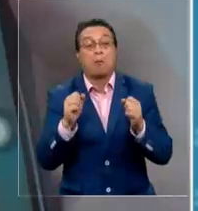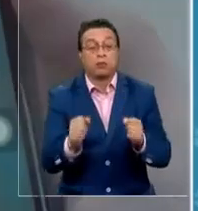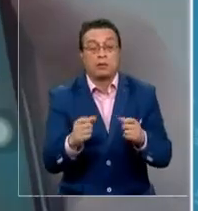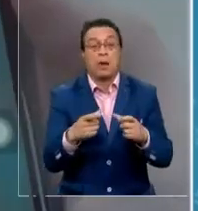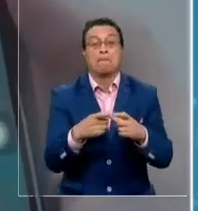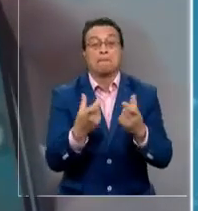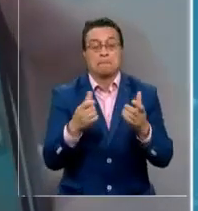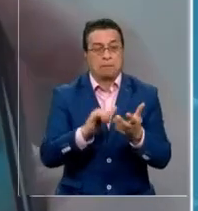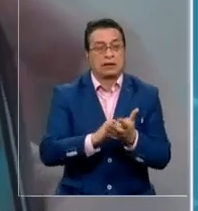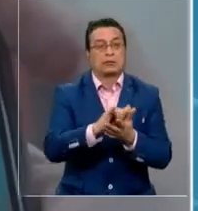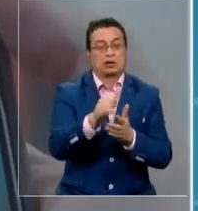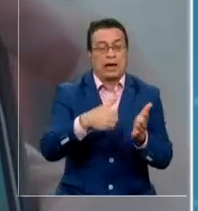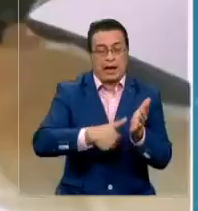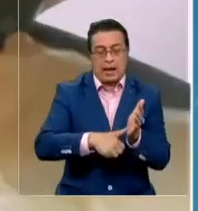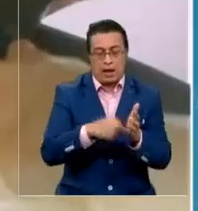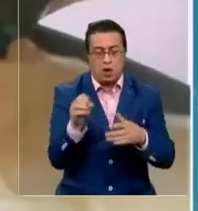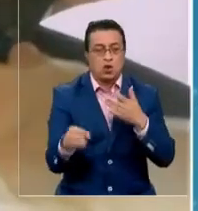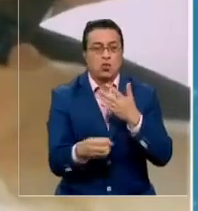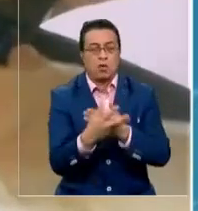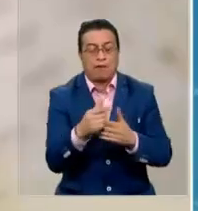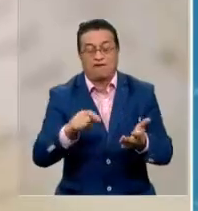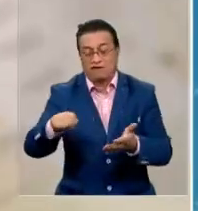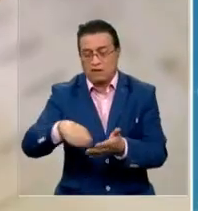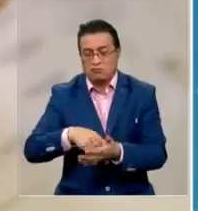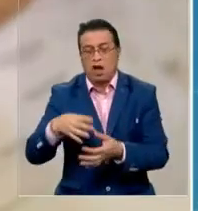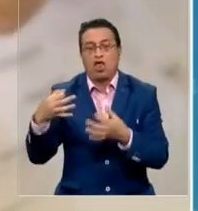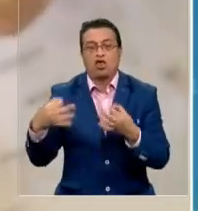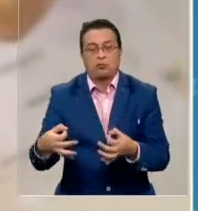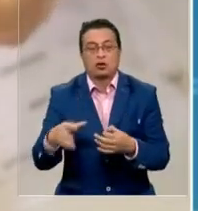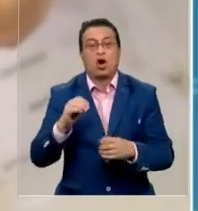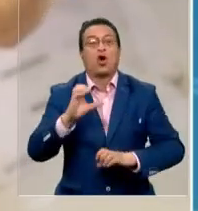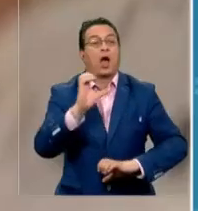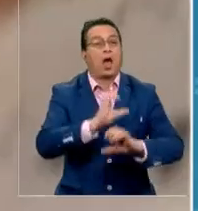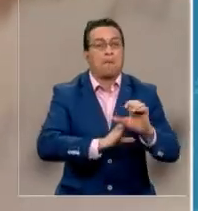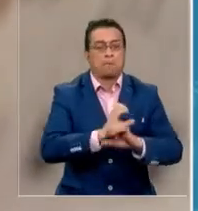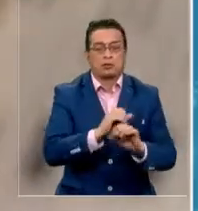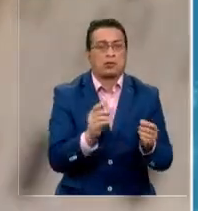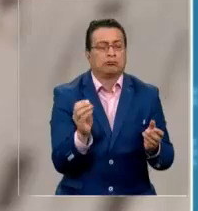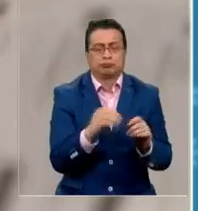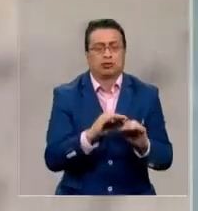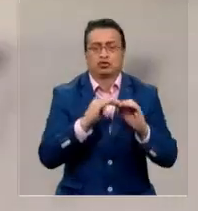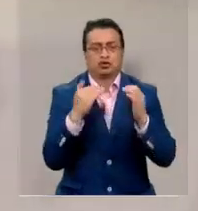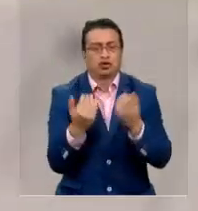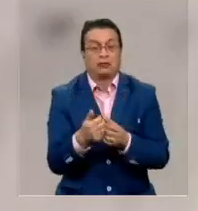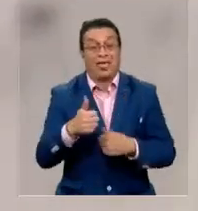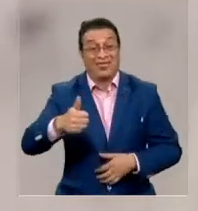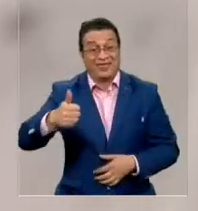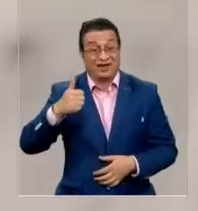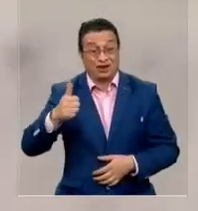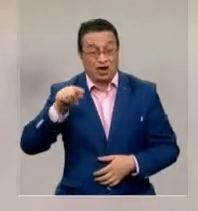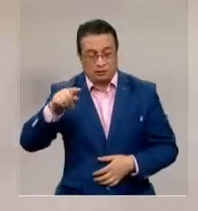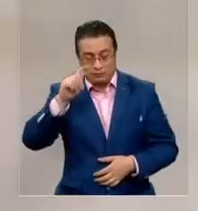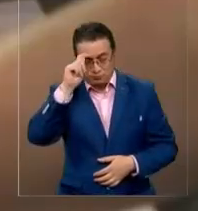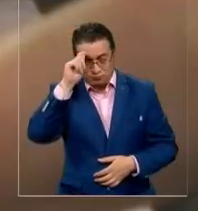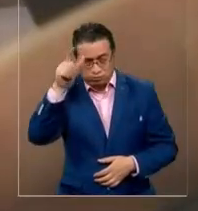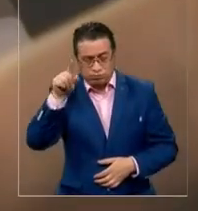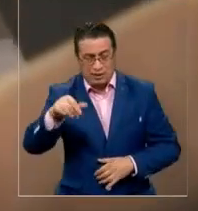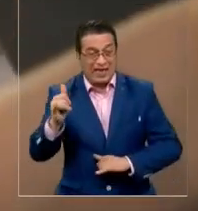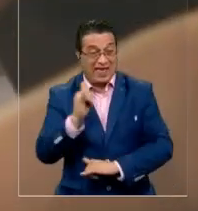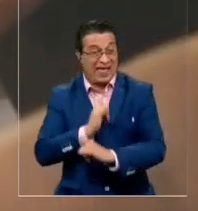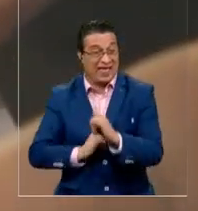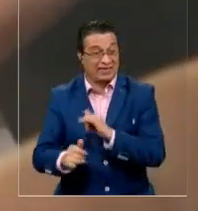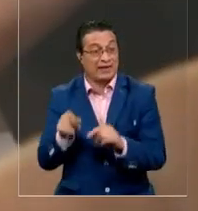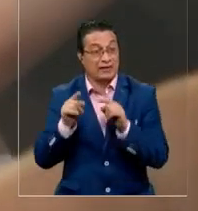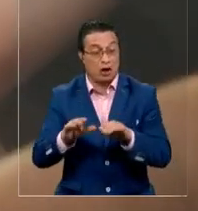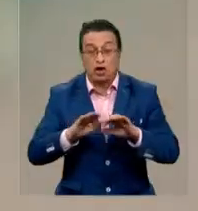el pasaporte, renovar su carnet de identidad, firmar un documento o crear una empresa. Esta directora y embajadora de la iniciativa virtual busca